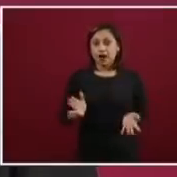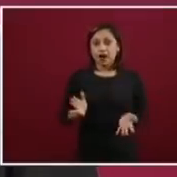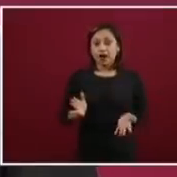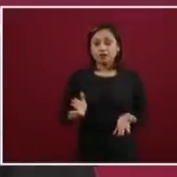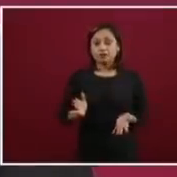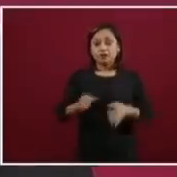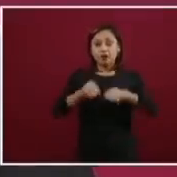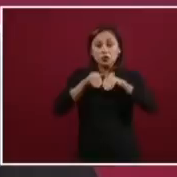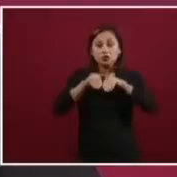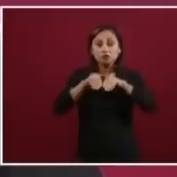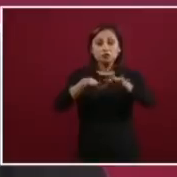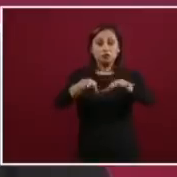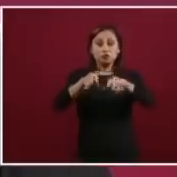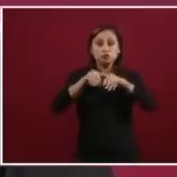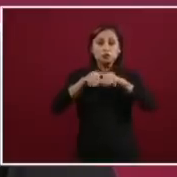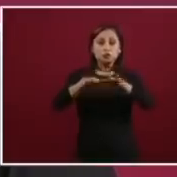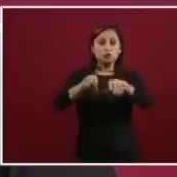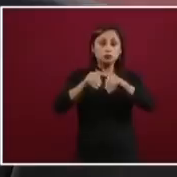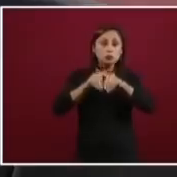la transmisión